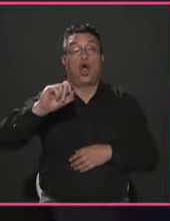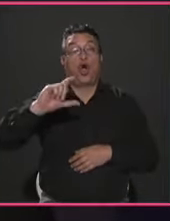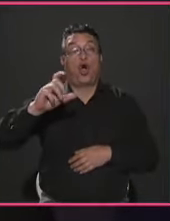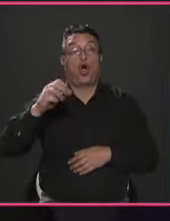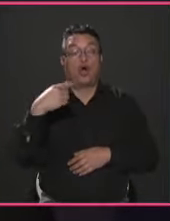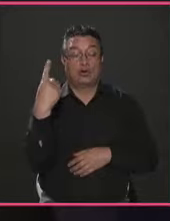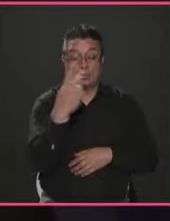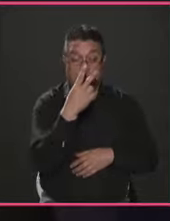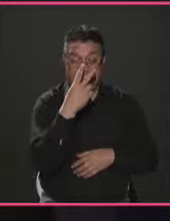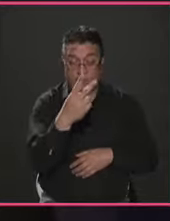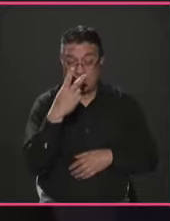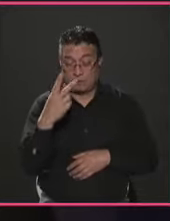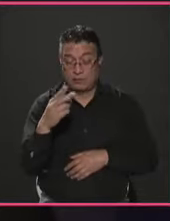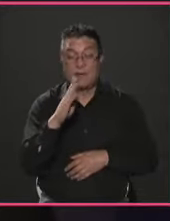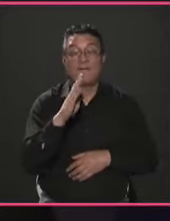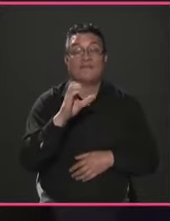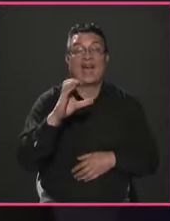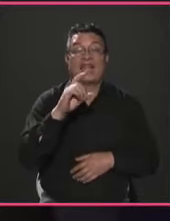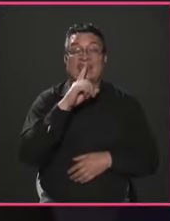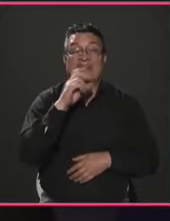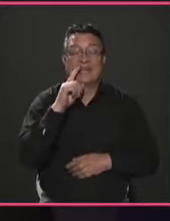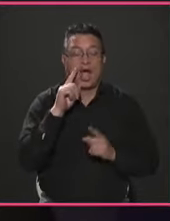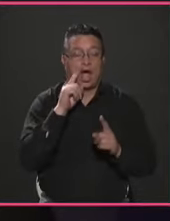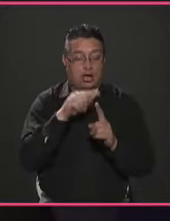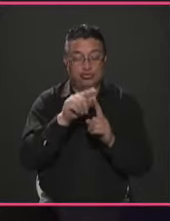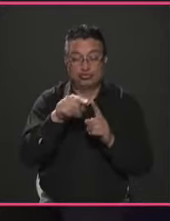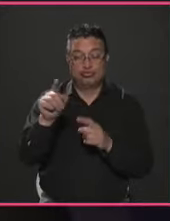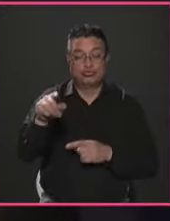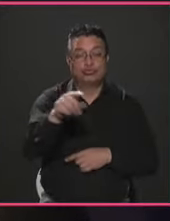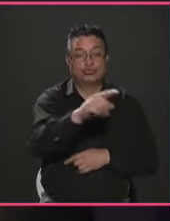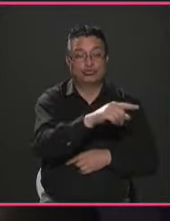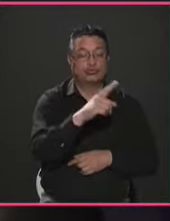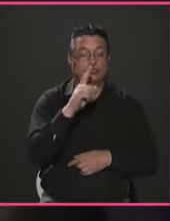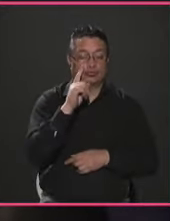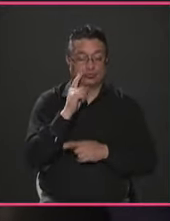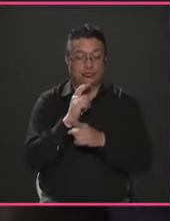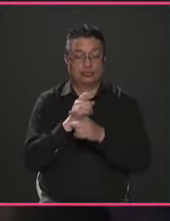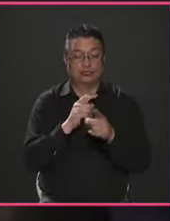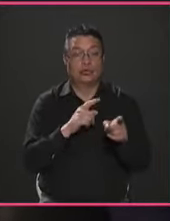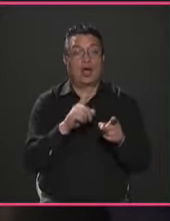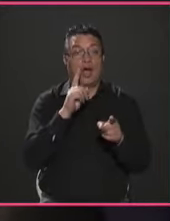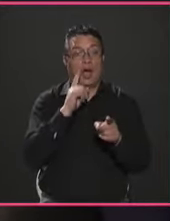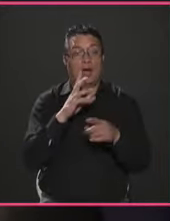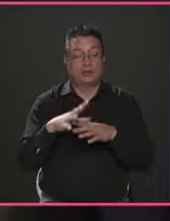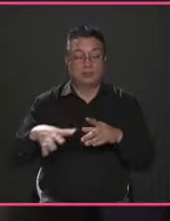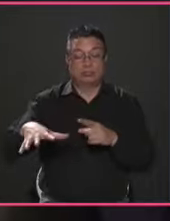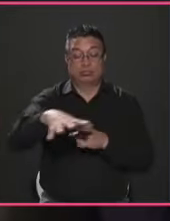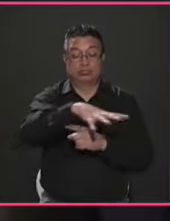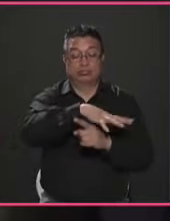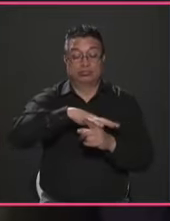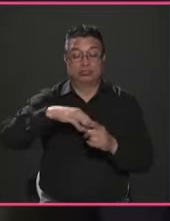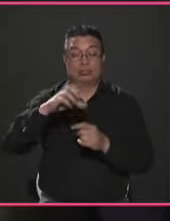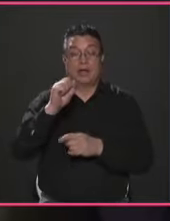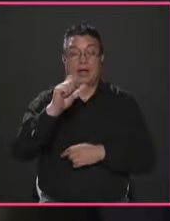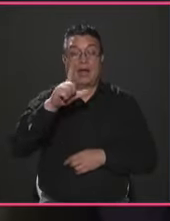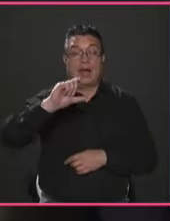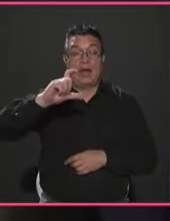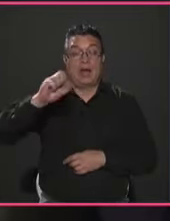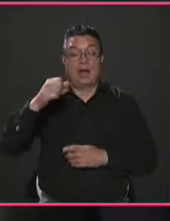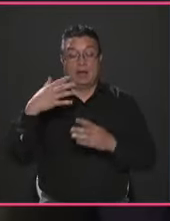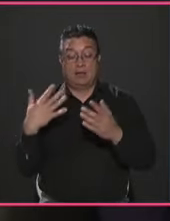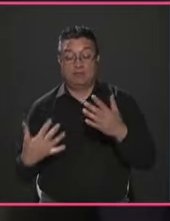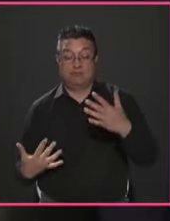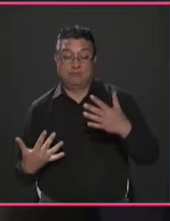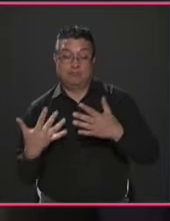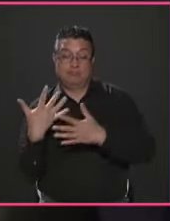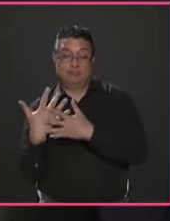miramos todas estas bacterias que estn ahí en alrededor de la alga encontramos una